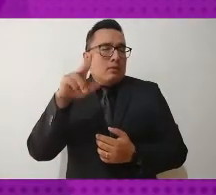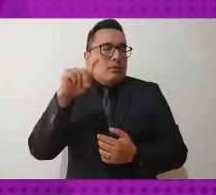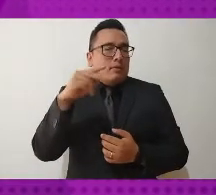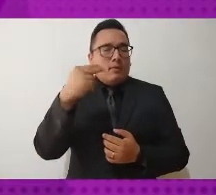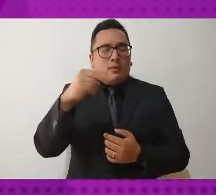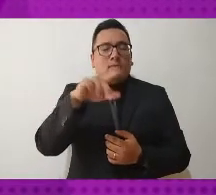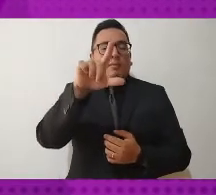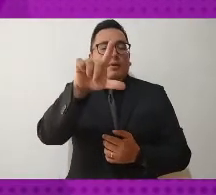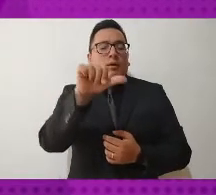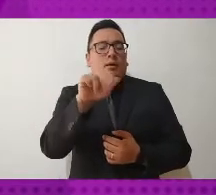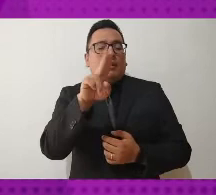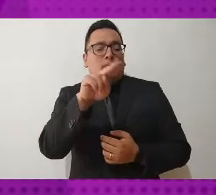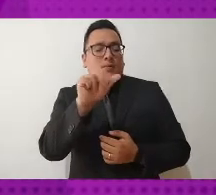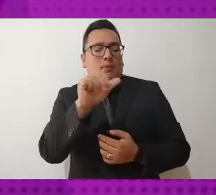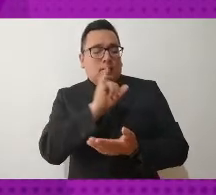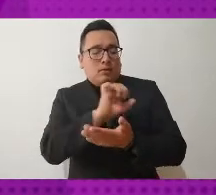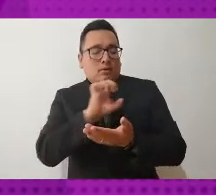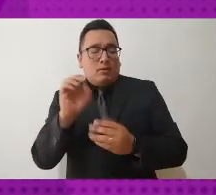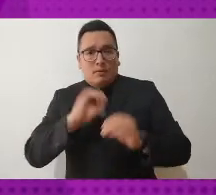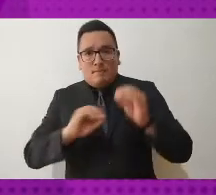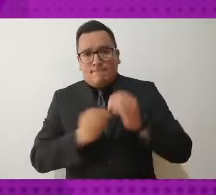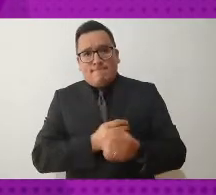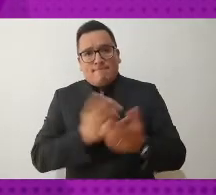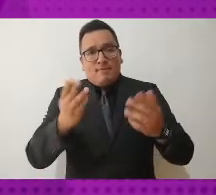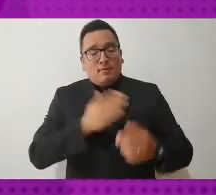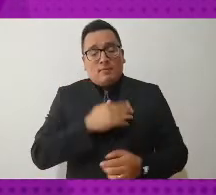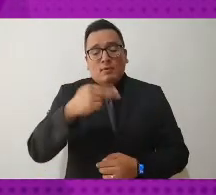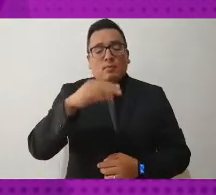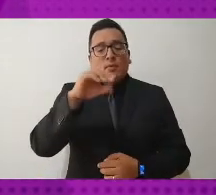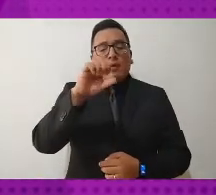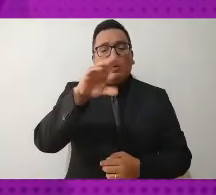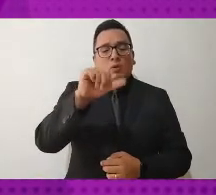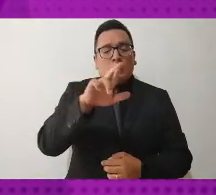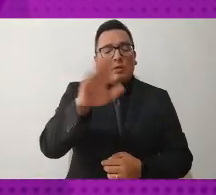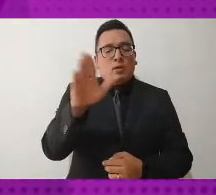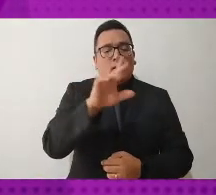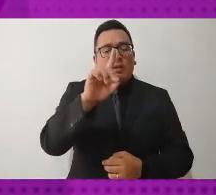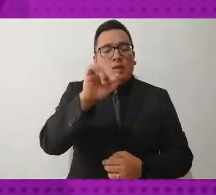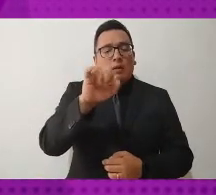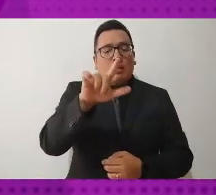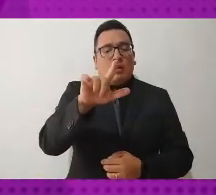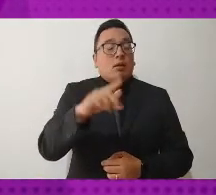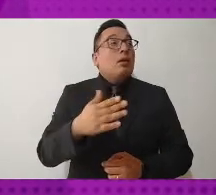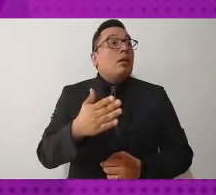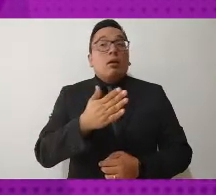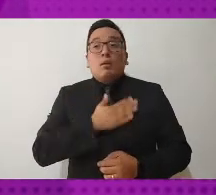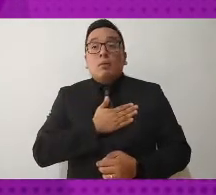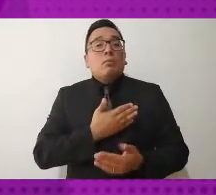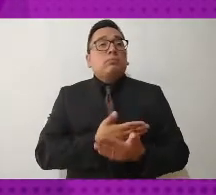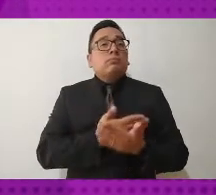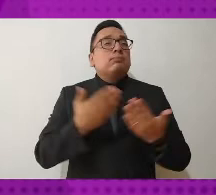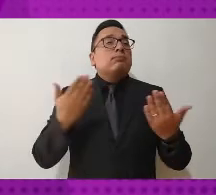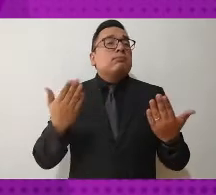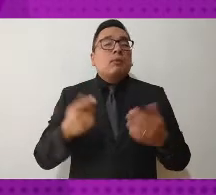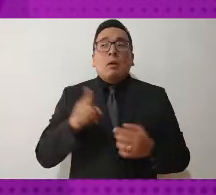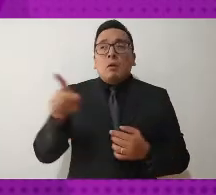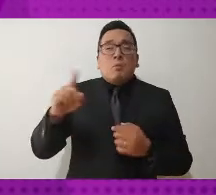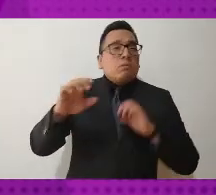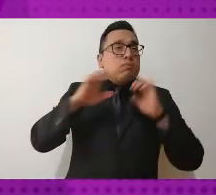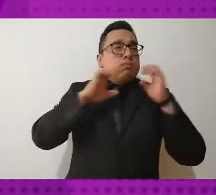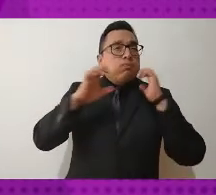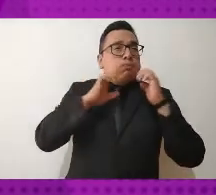a su programa La urna programa red televisión electoral de Coahuila Mi nombre es Oscar Luis Rodríguez Fuentes y en esta ocasión estoy